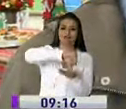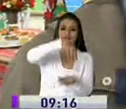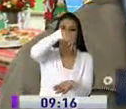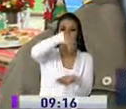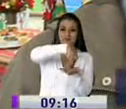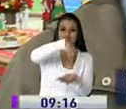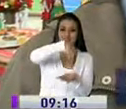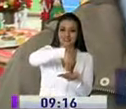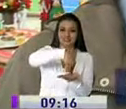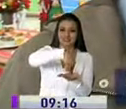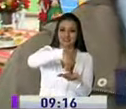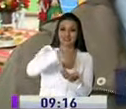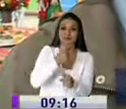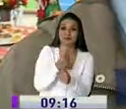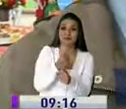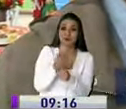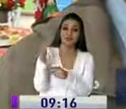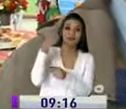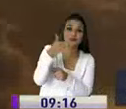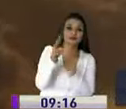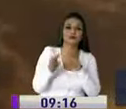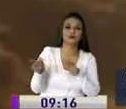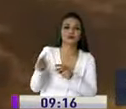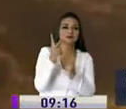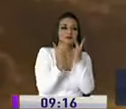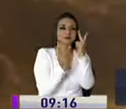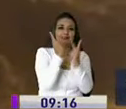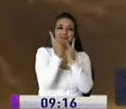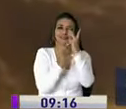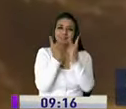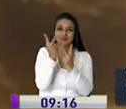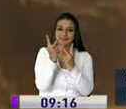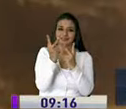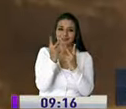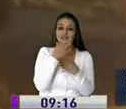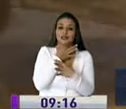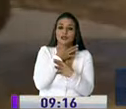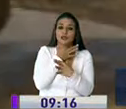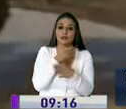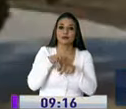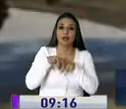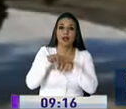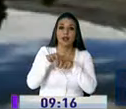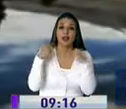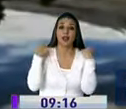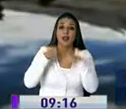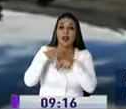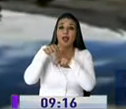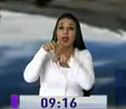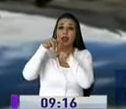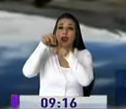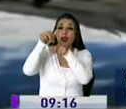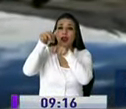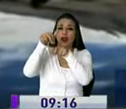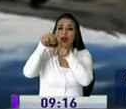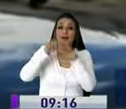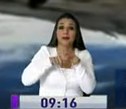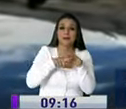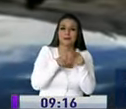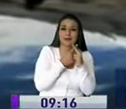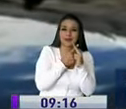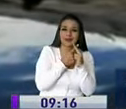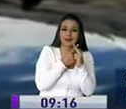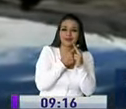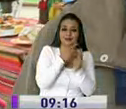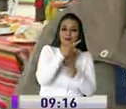decir, por eso vienen los turistas acá. El que se atreve a escalar los hacen como un circuito de aclimatamiento. Entonces viene